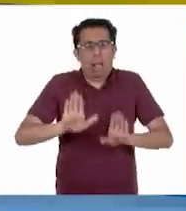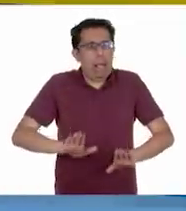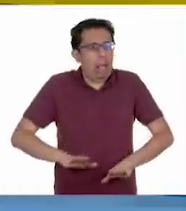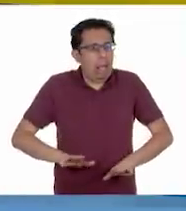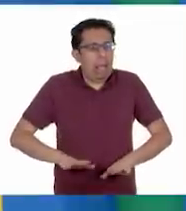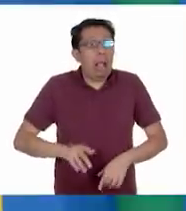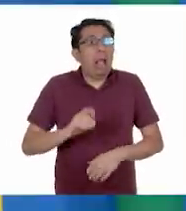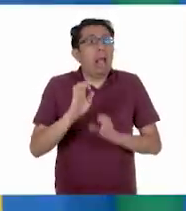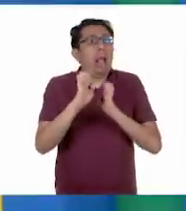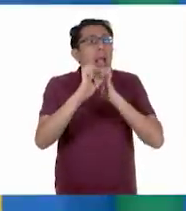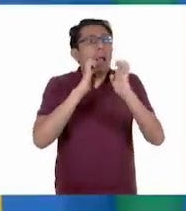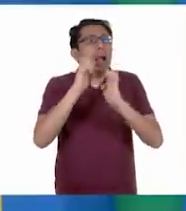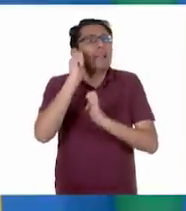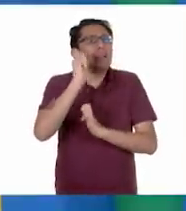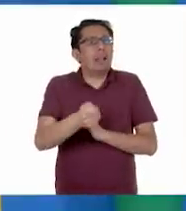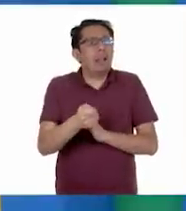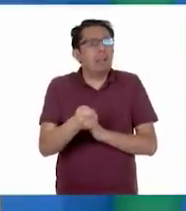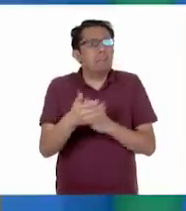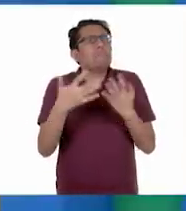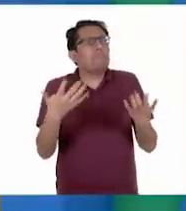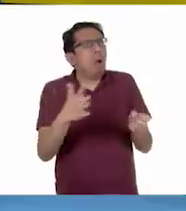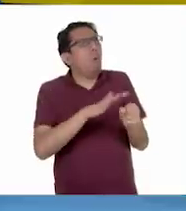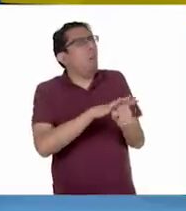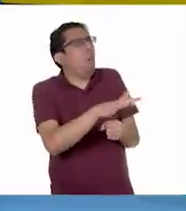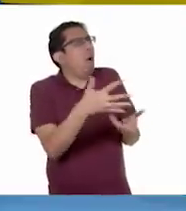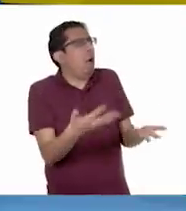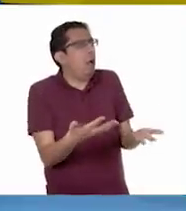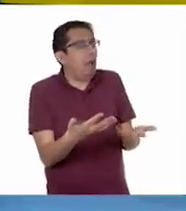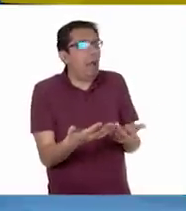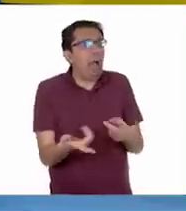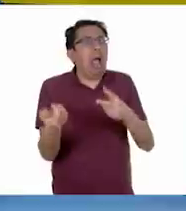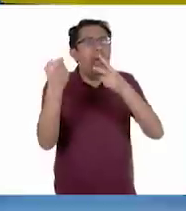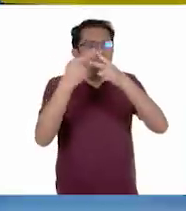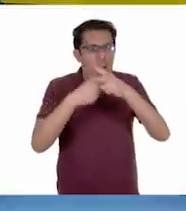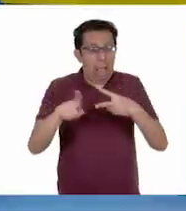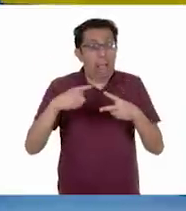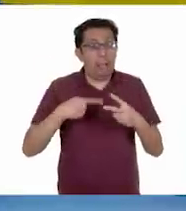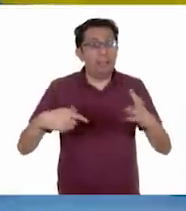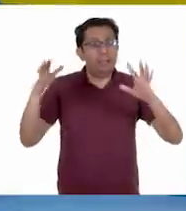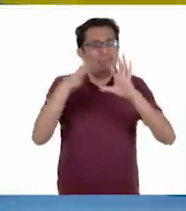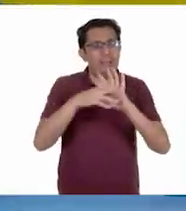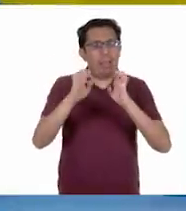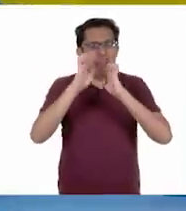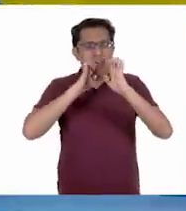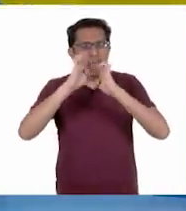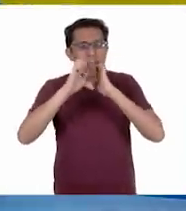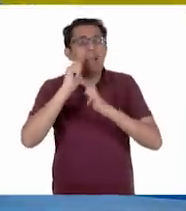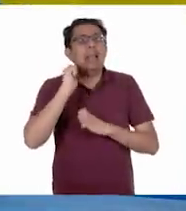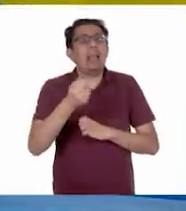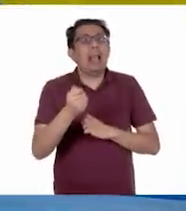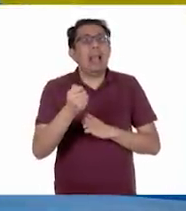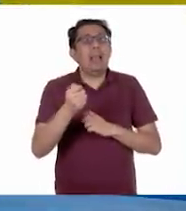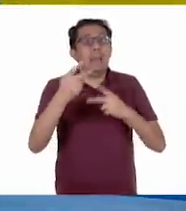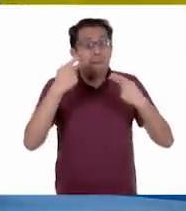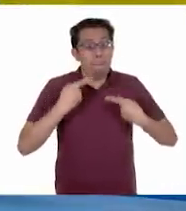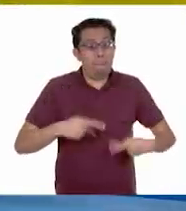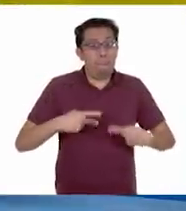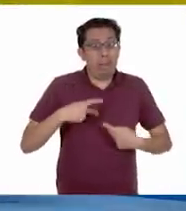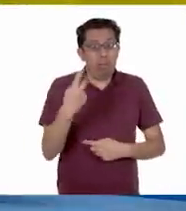entrevista. ¿Cómo cuál es, maestra? Al principio les comenté que una entrevista es un tipo de diálogo que se